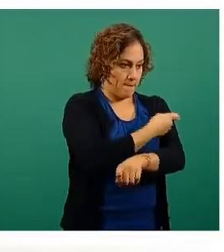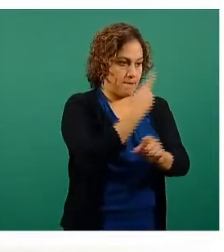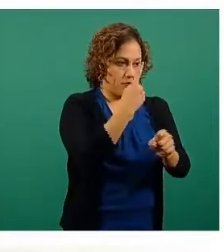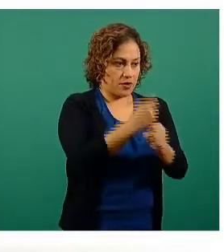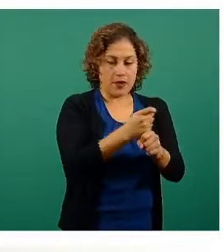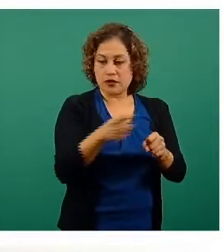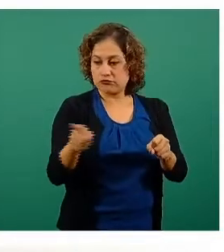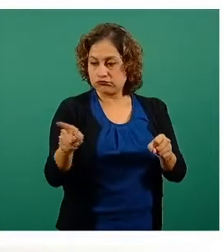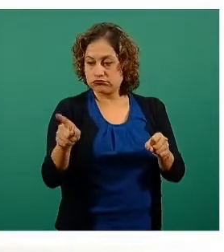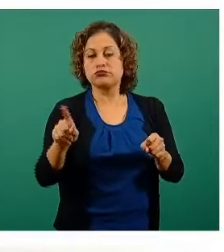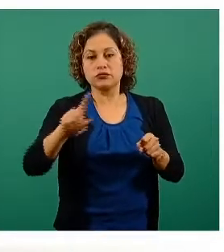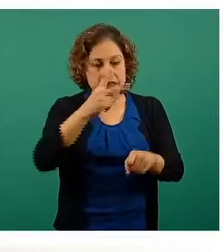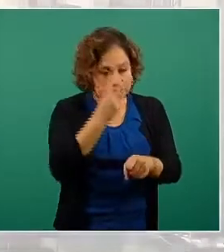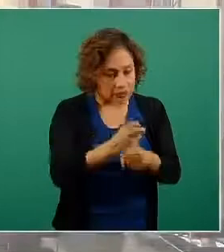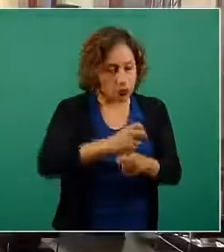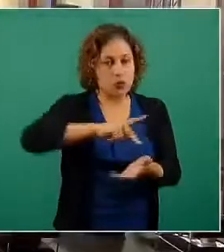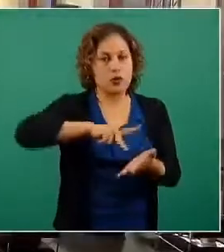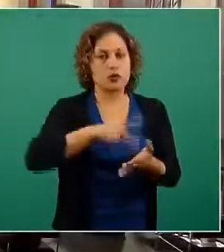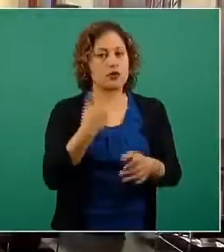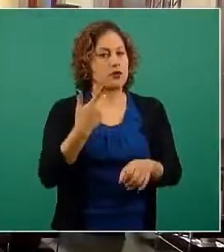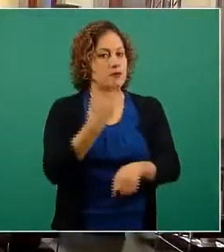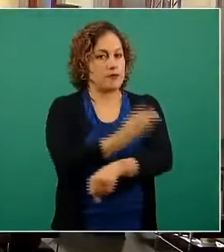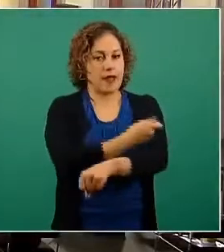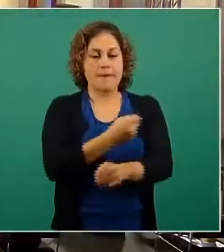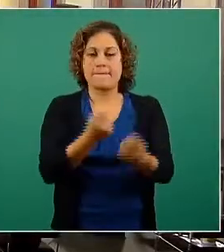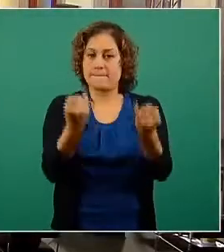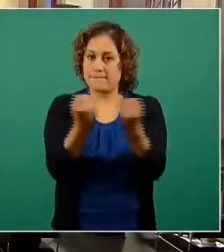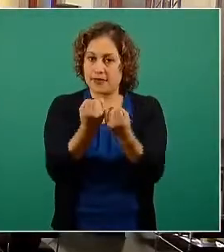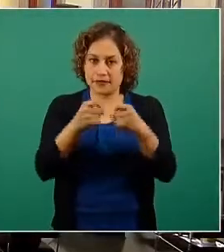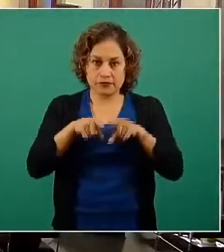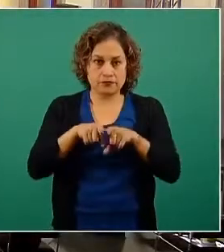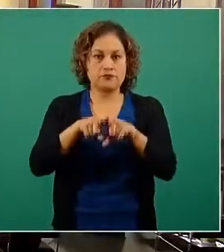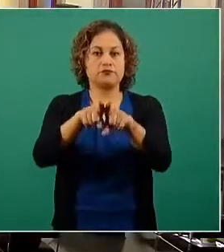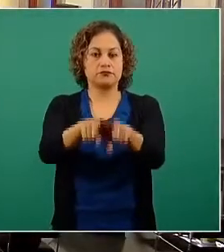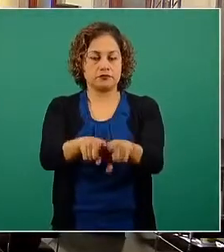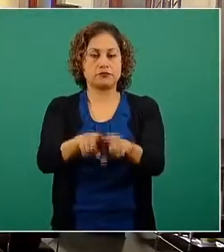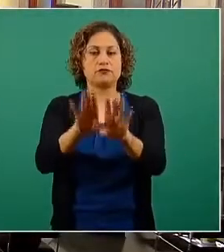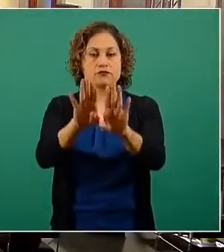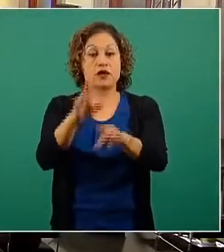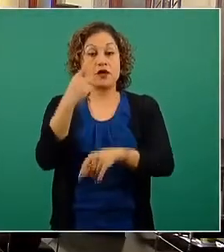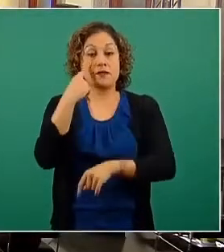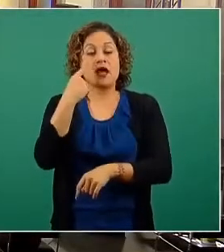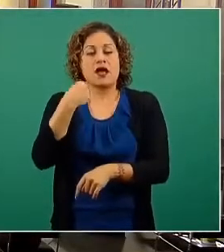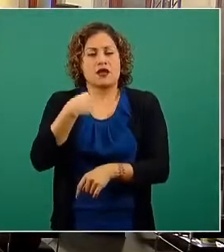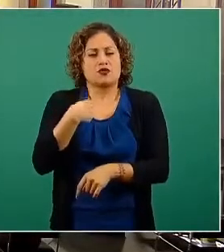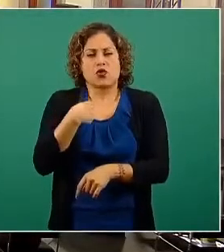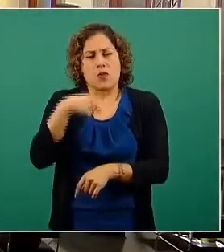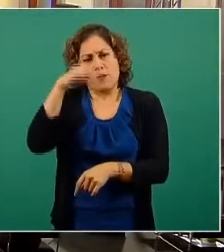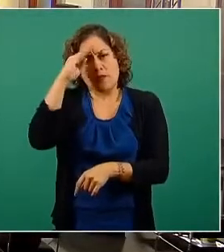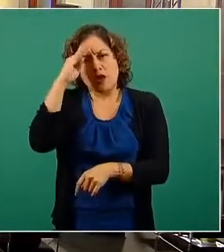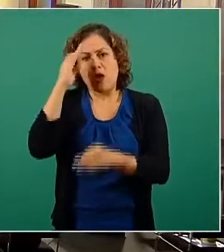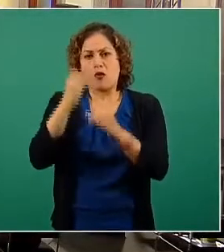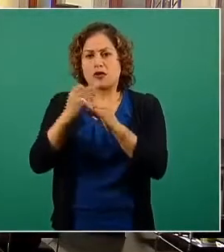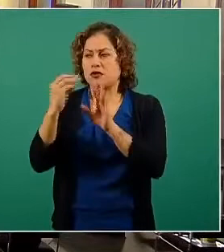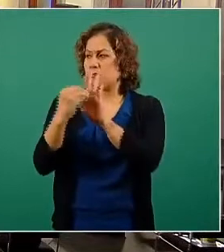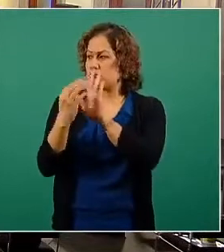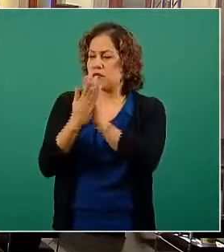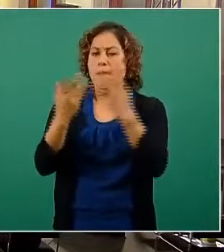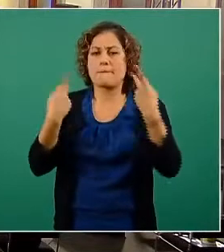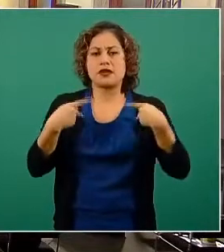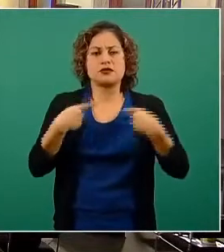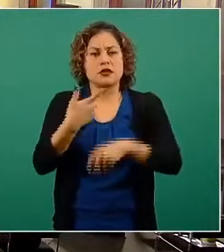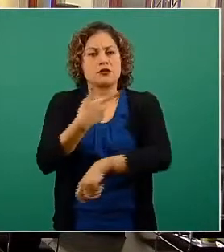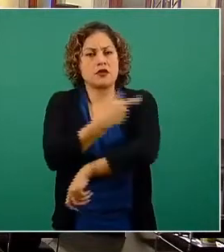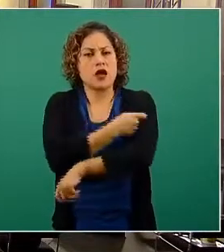recordemos pues que cuando hablamos de personal de salud en primera línea, digo solo para recalcar a muchos que nos escuchan o que nos